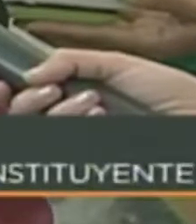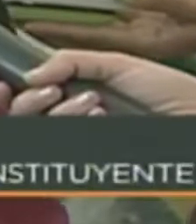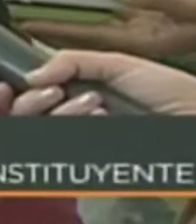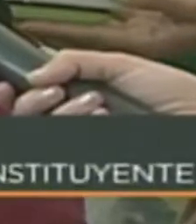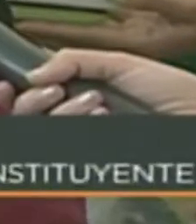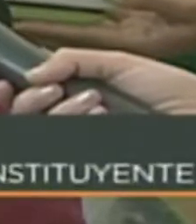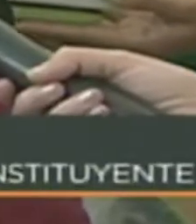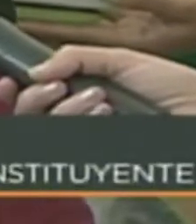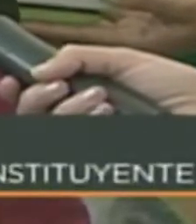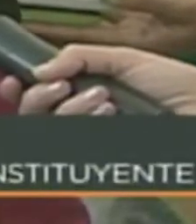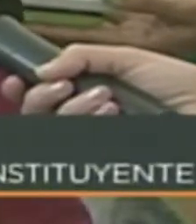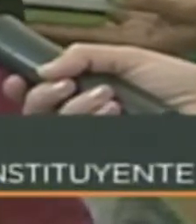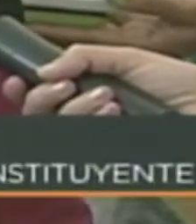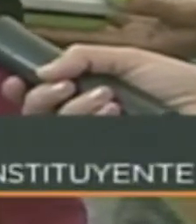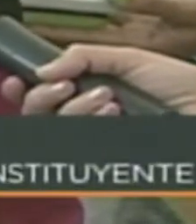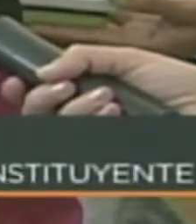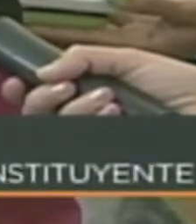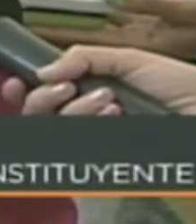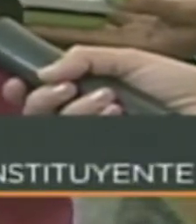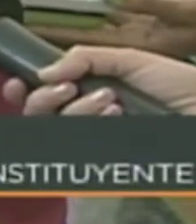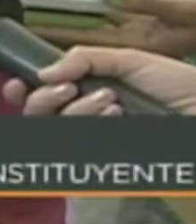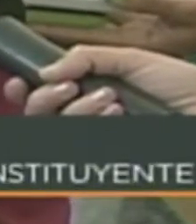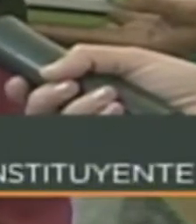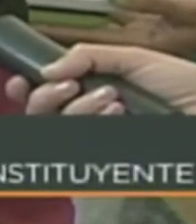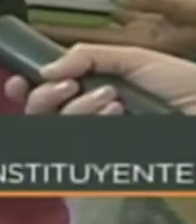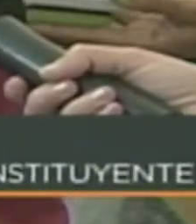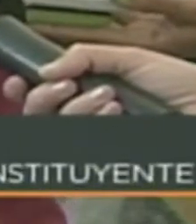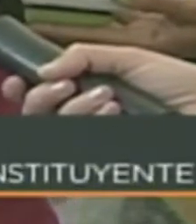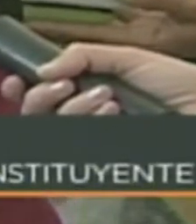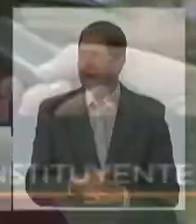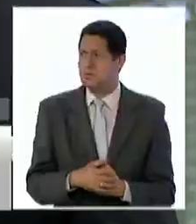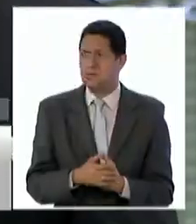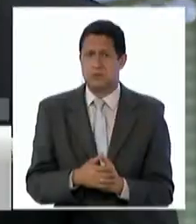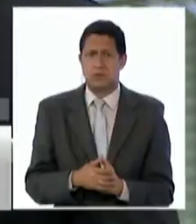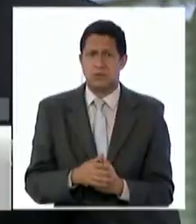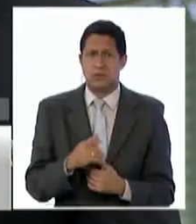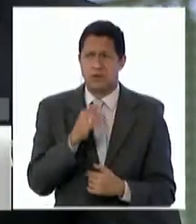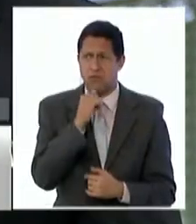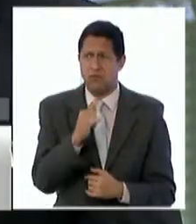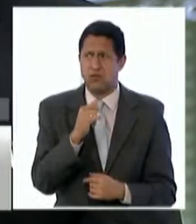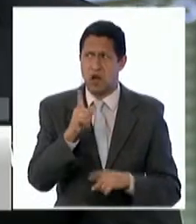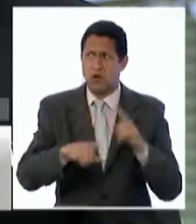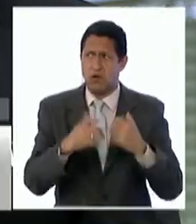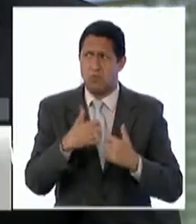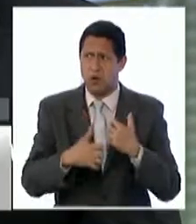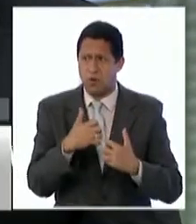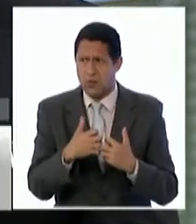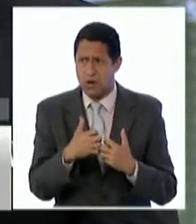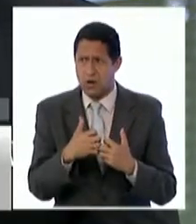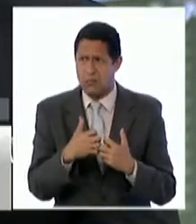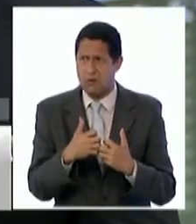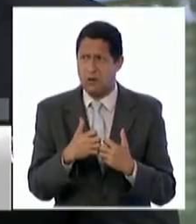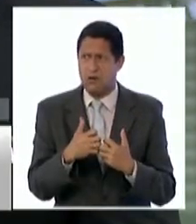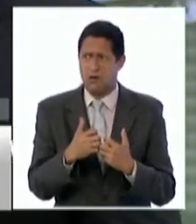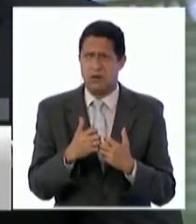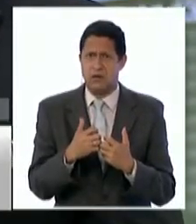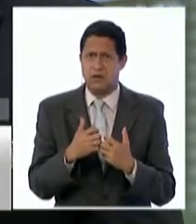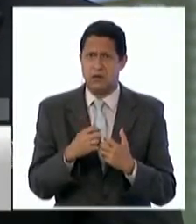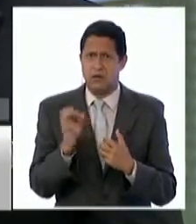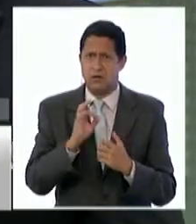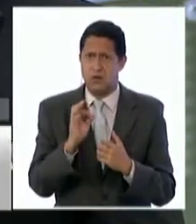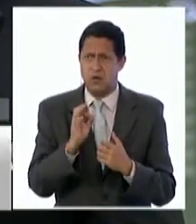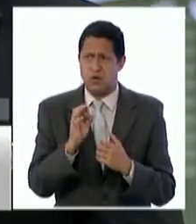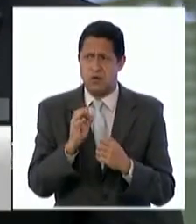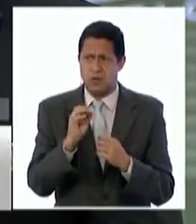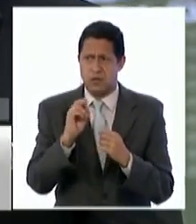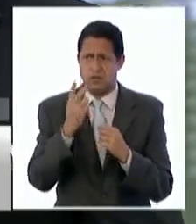como fue la elección de la asamblea nacional constituyente el 30 de julio que trajo algunos casos reconstructivos congénitos o de rinoplastia